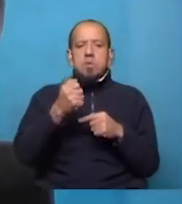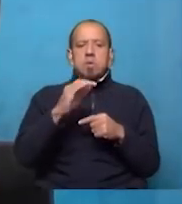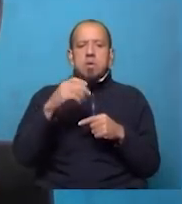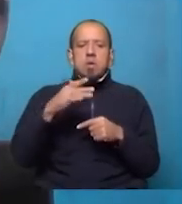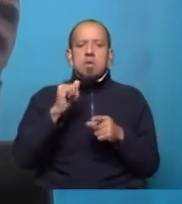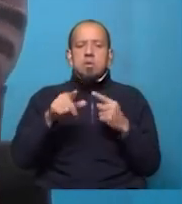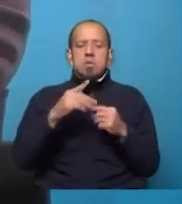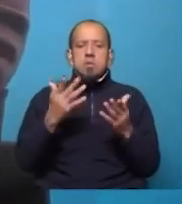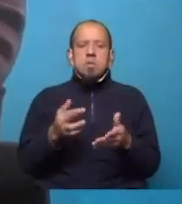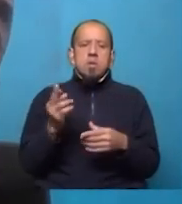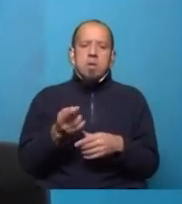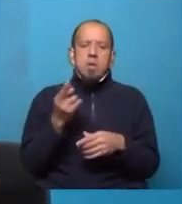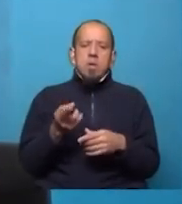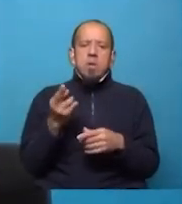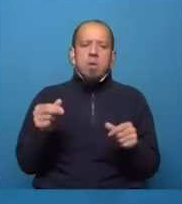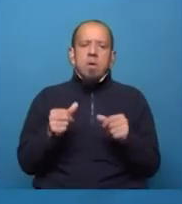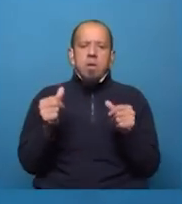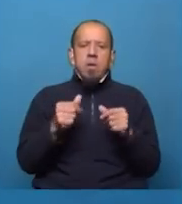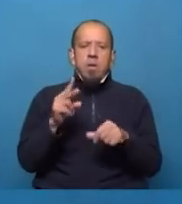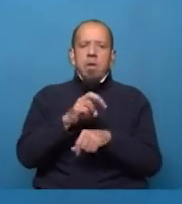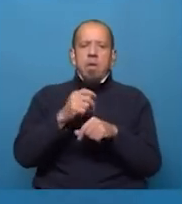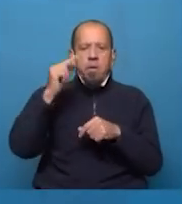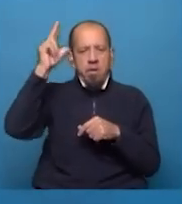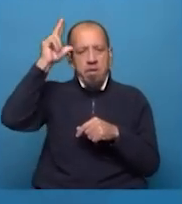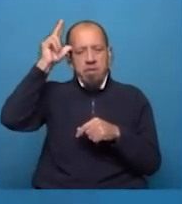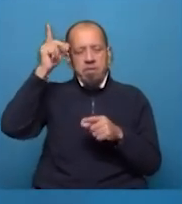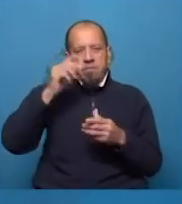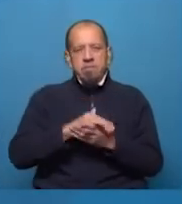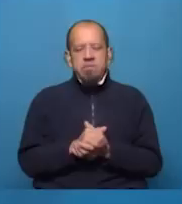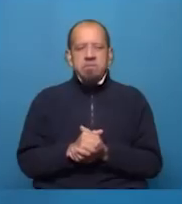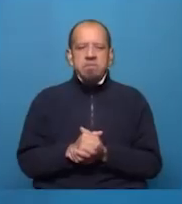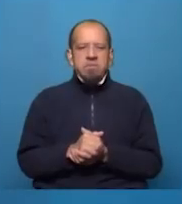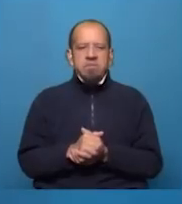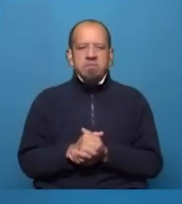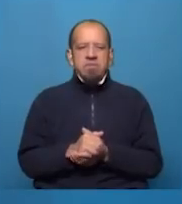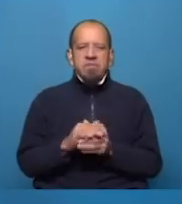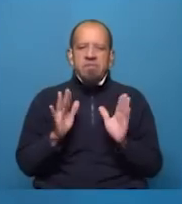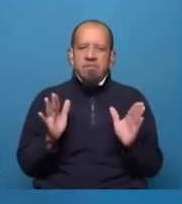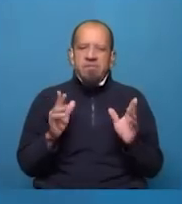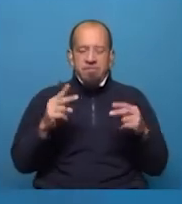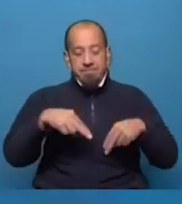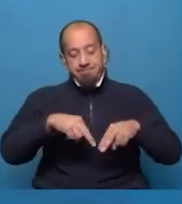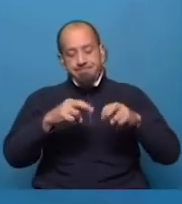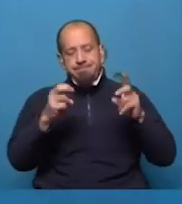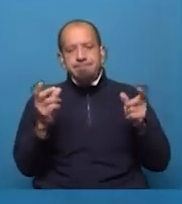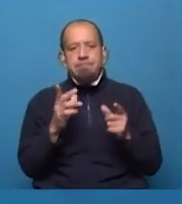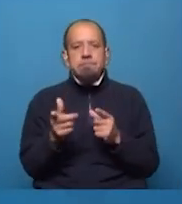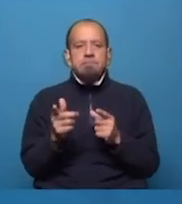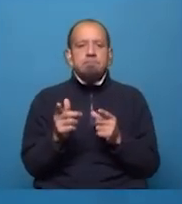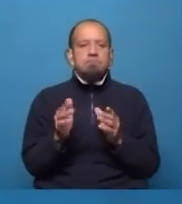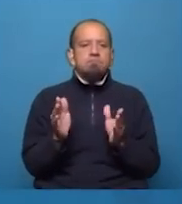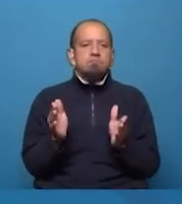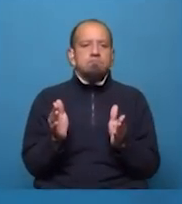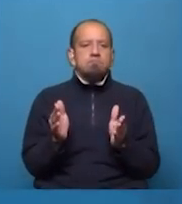algo que te llame la atención de esta investigación que está llevando adelante la fiscalía de Perú no de la investigación en sí